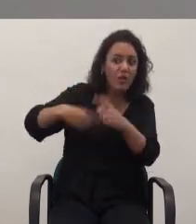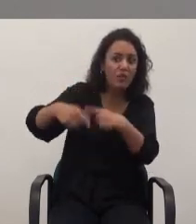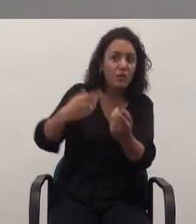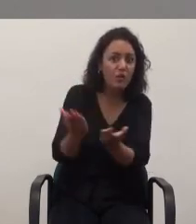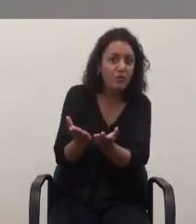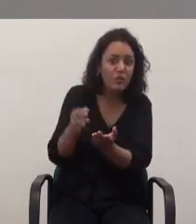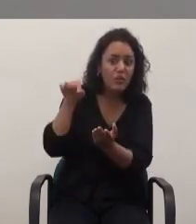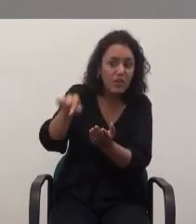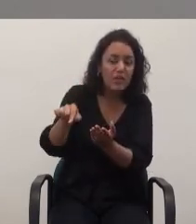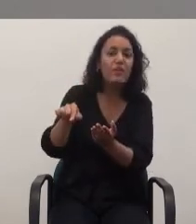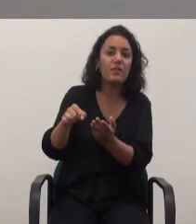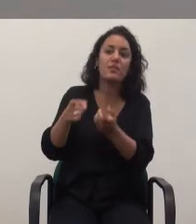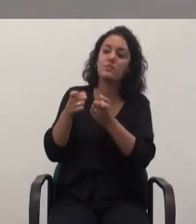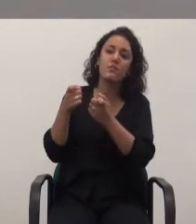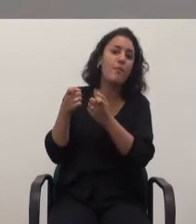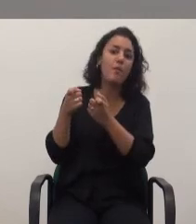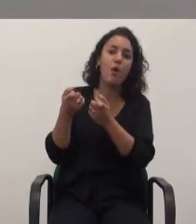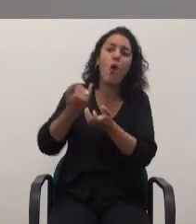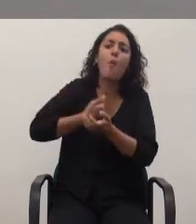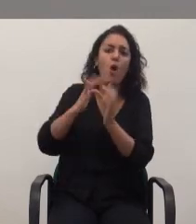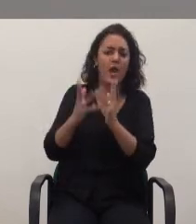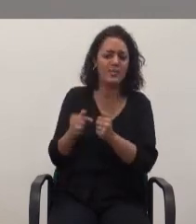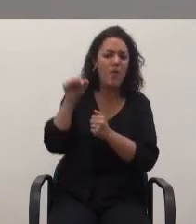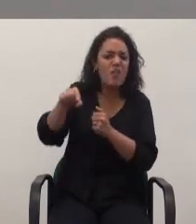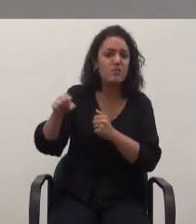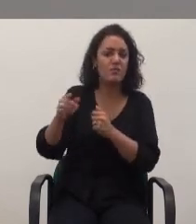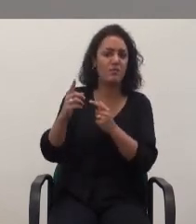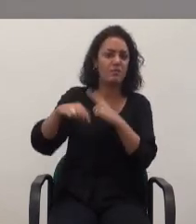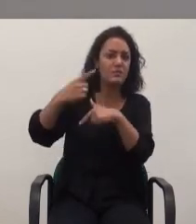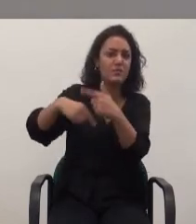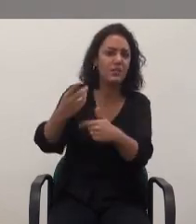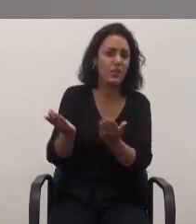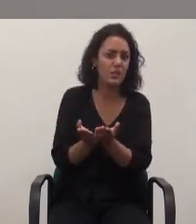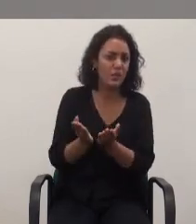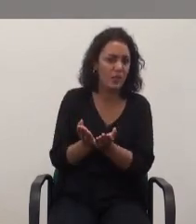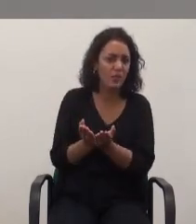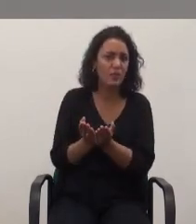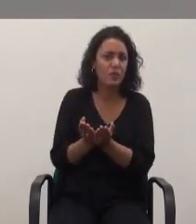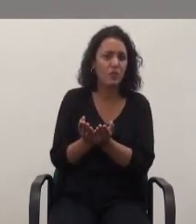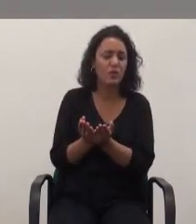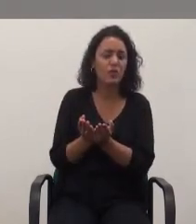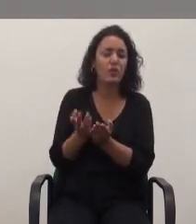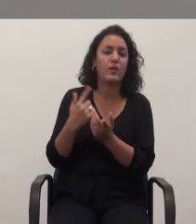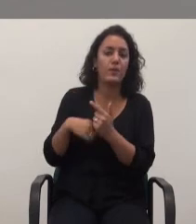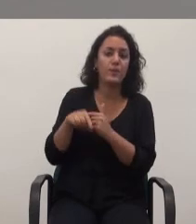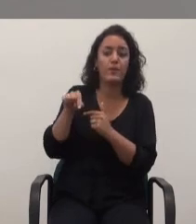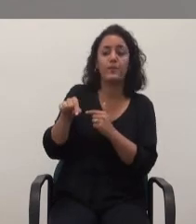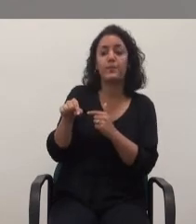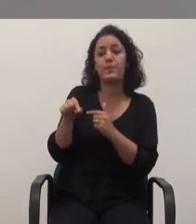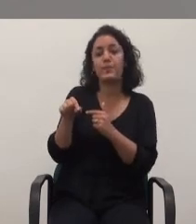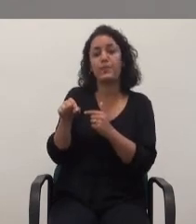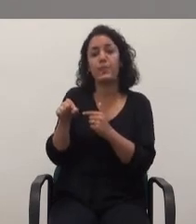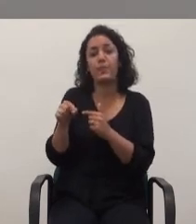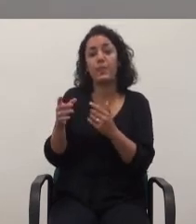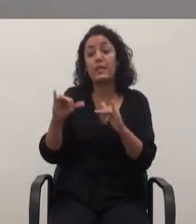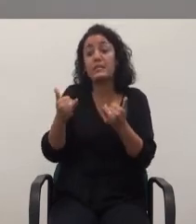discusiones en las que estamos, necesitamos que los posgrados profesionales también terminen un ciclo, por lo menos el ciclo dentro